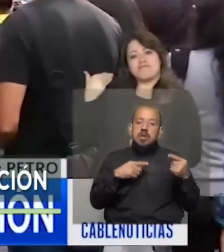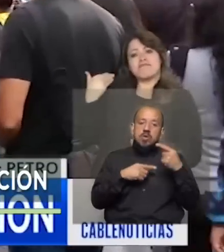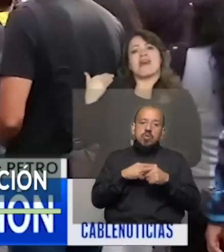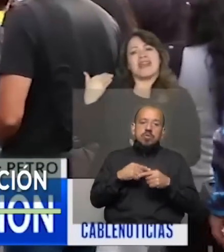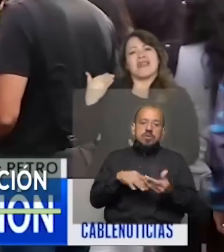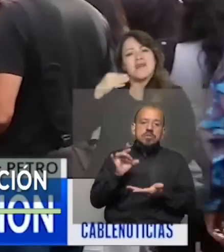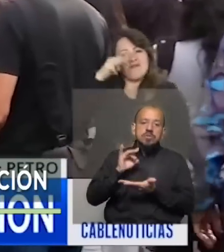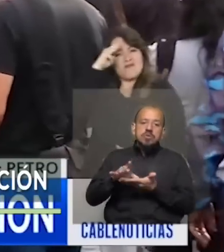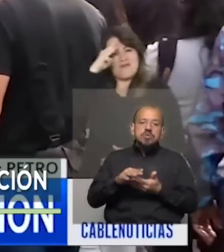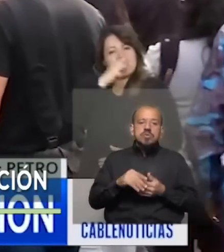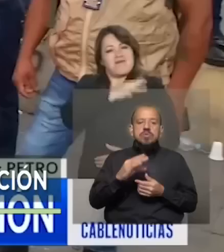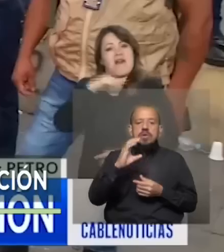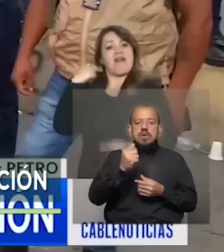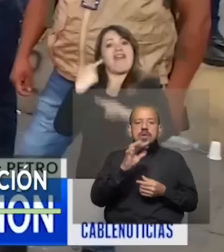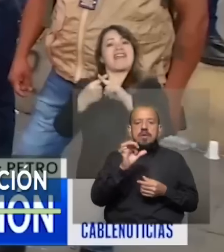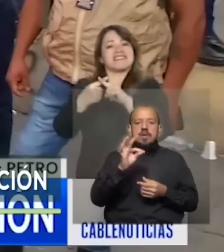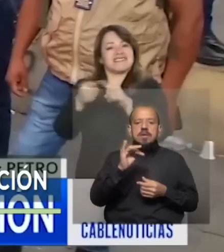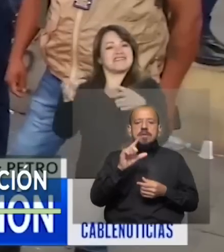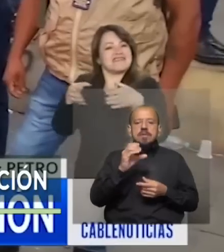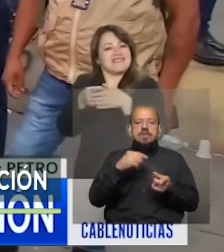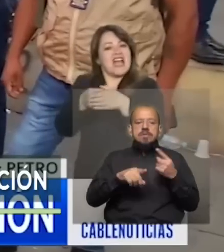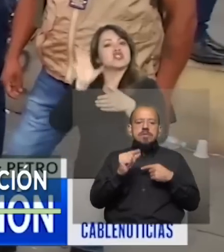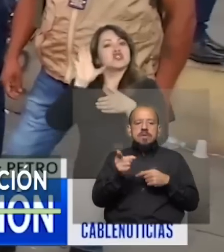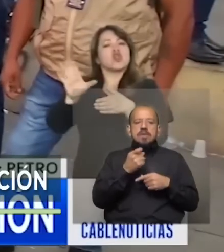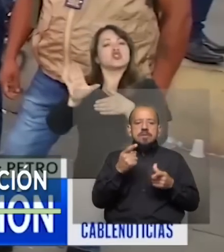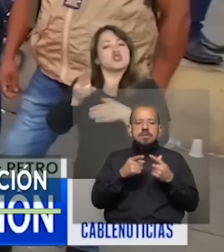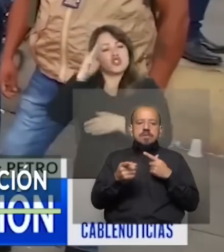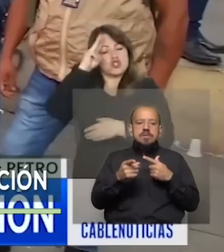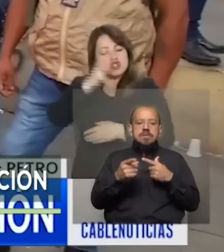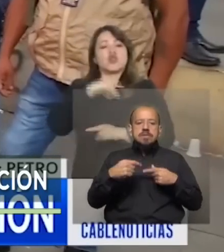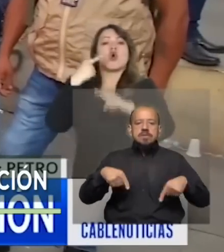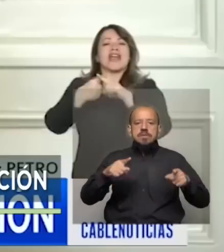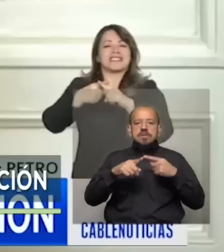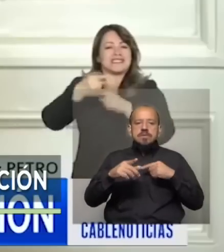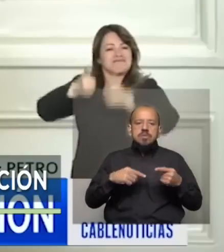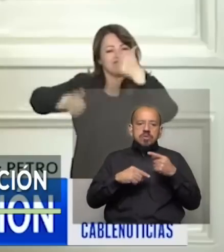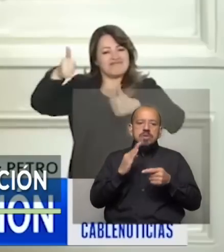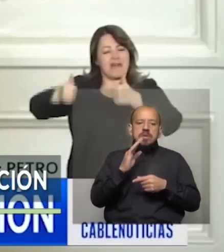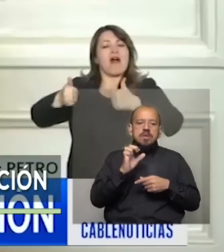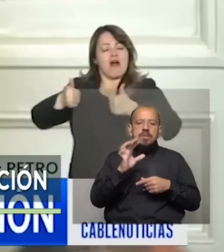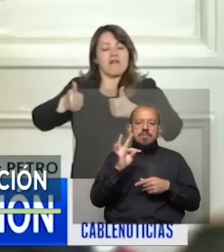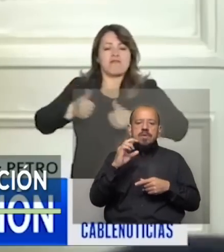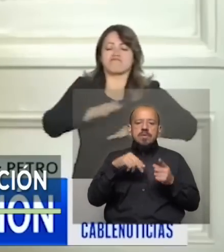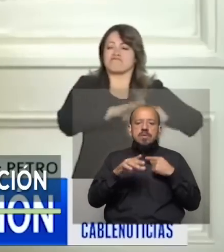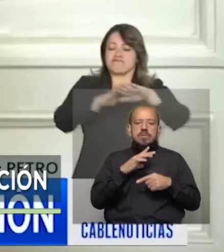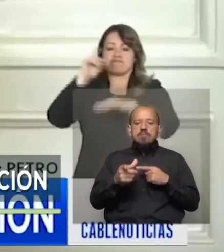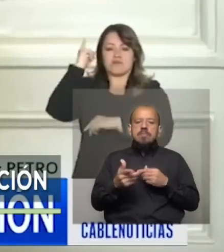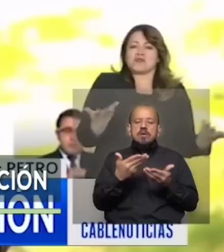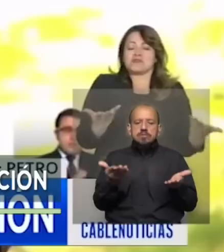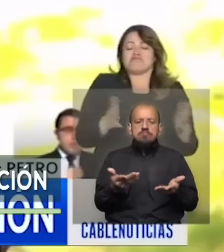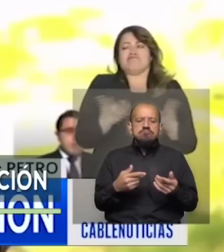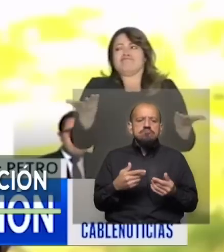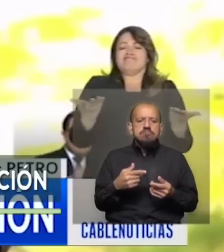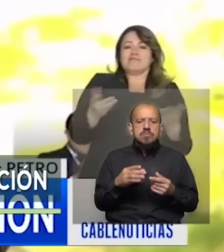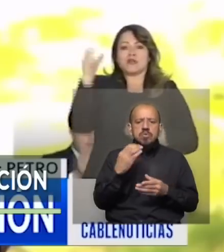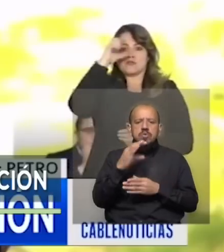el presidente Pedro Castillo el ex militar fue parte de las recientes protestas contra Petro y sostuvo que en Colombia tratarán de hacerlo mejor por